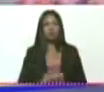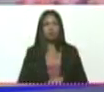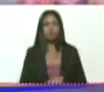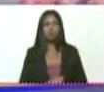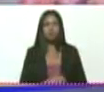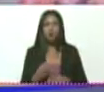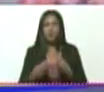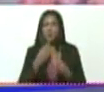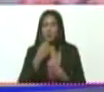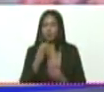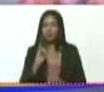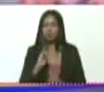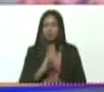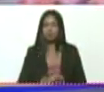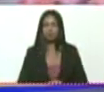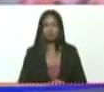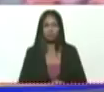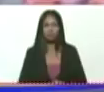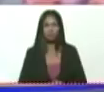se puede llamar?